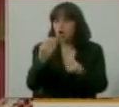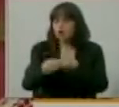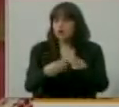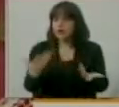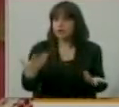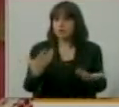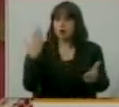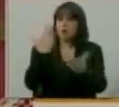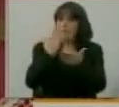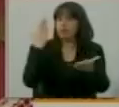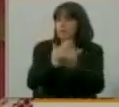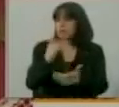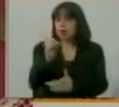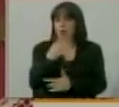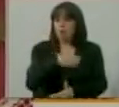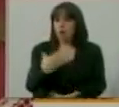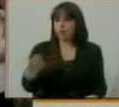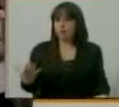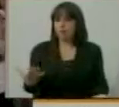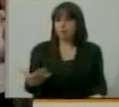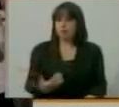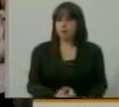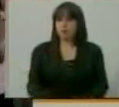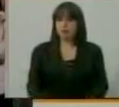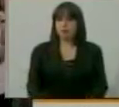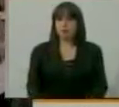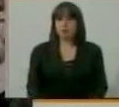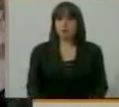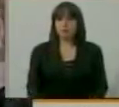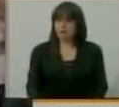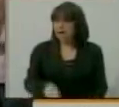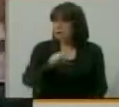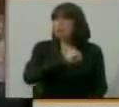media, porque si no, no es una revolución. Con miedo